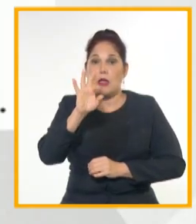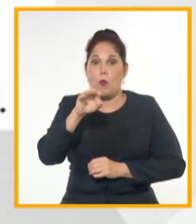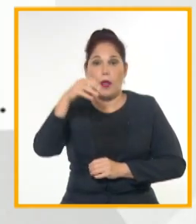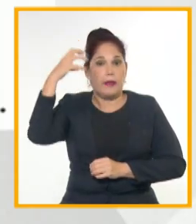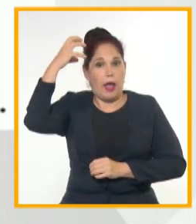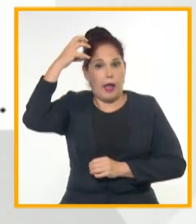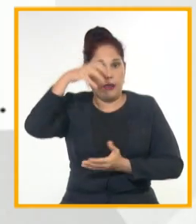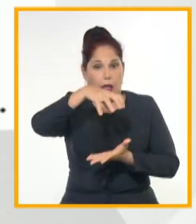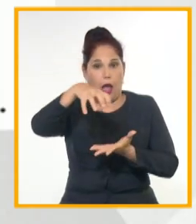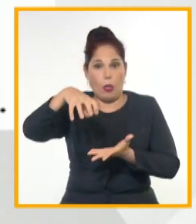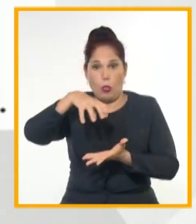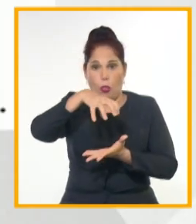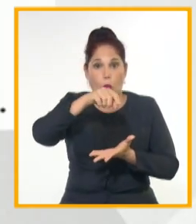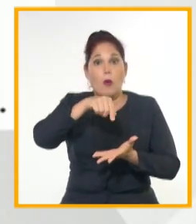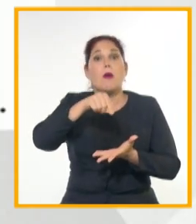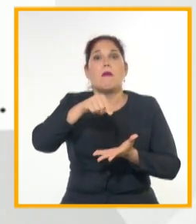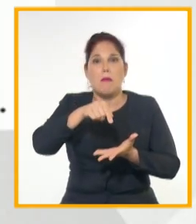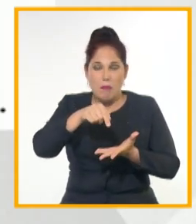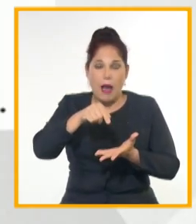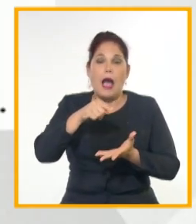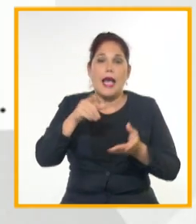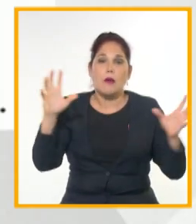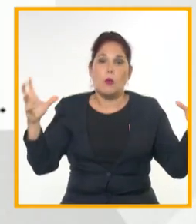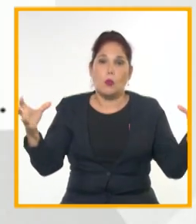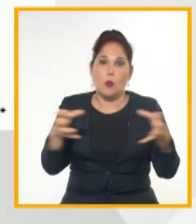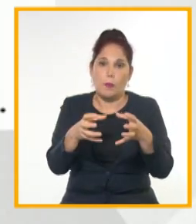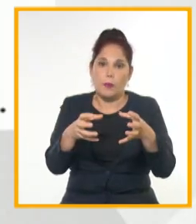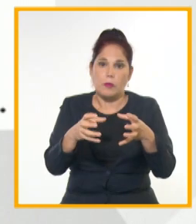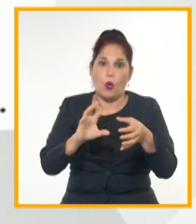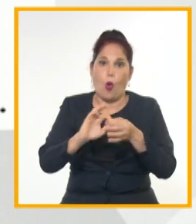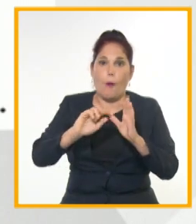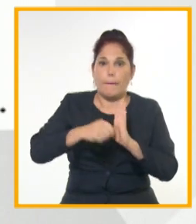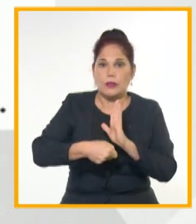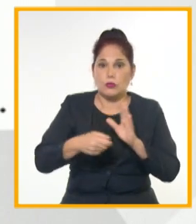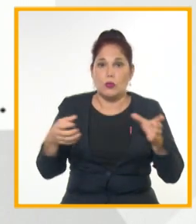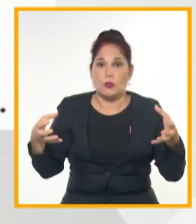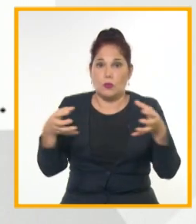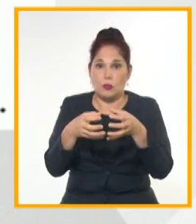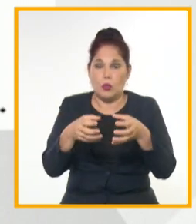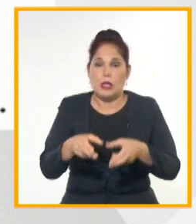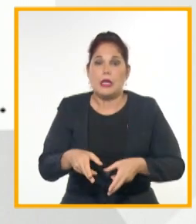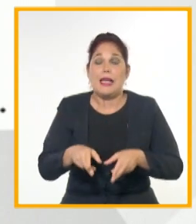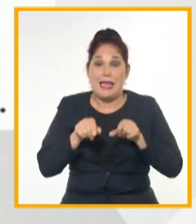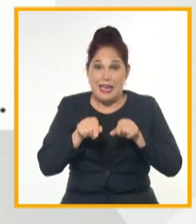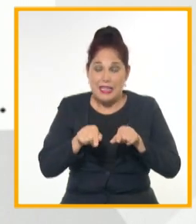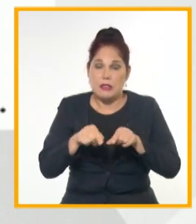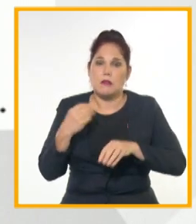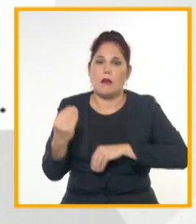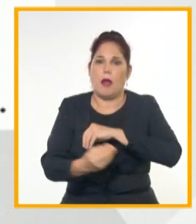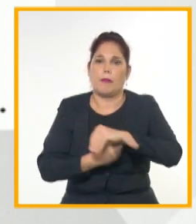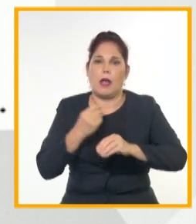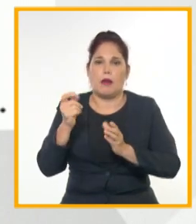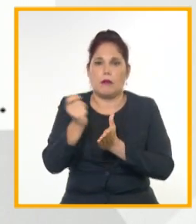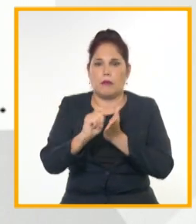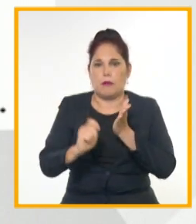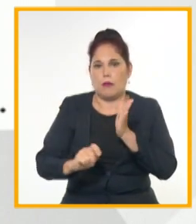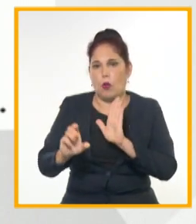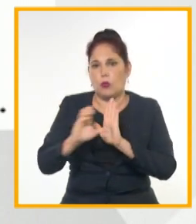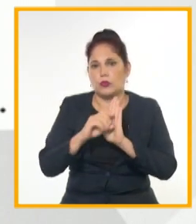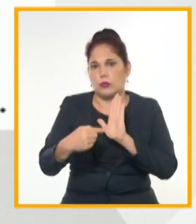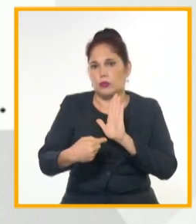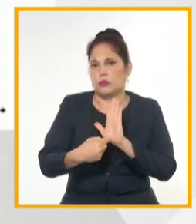del país para llamar a una convención constitucional que propusiera cambio. Pero eso significa que